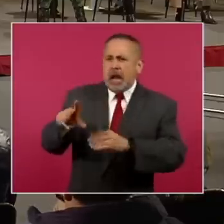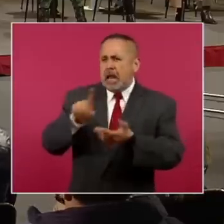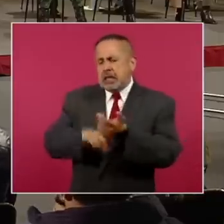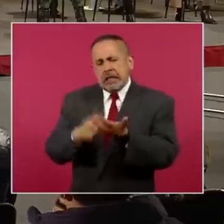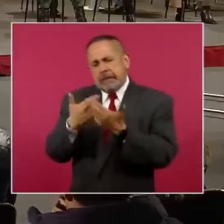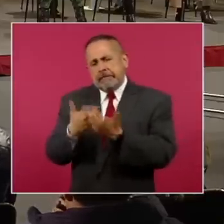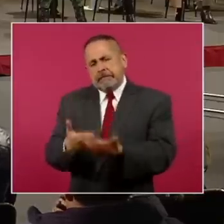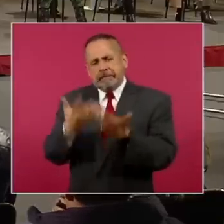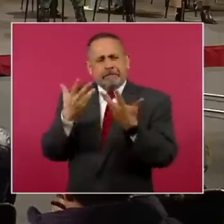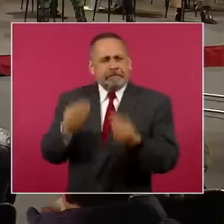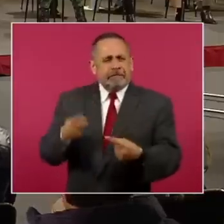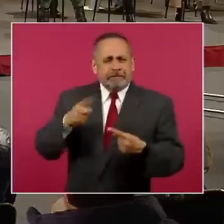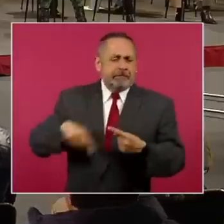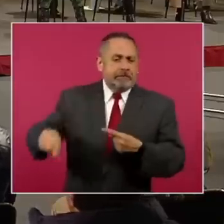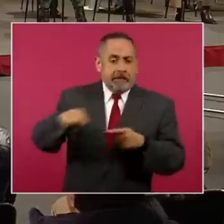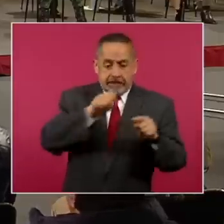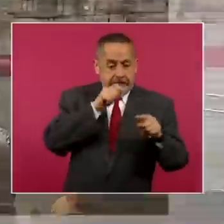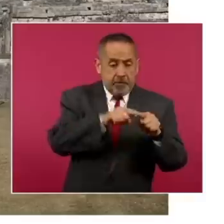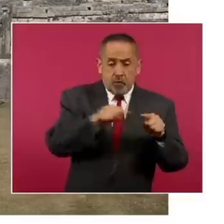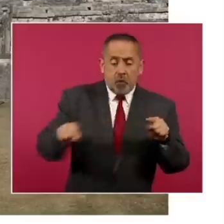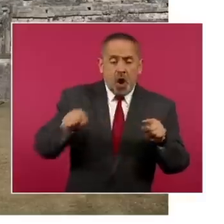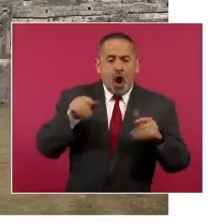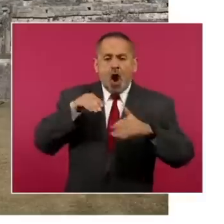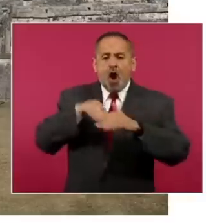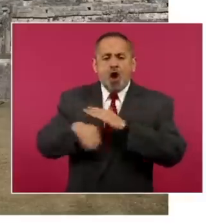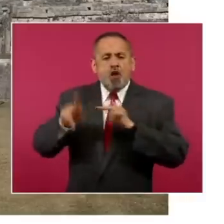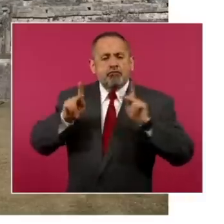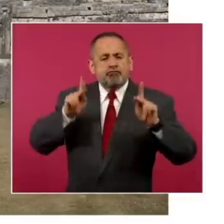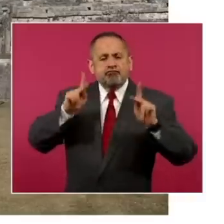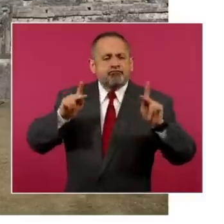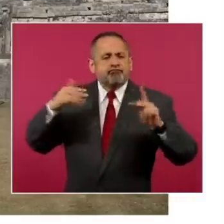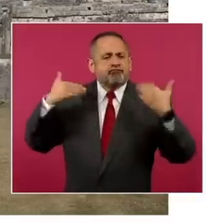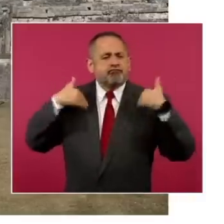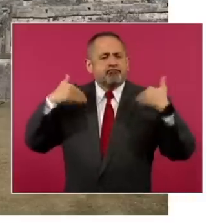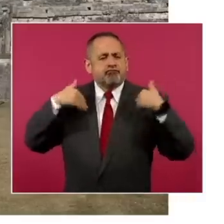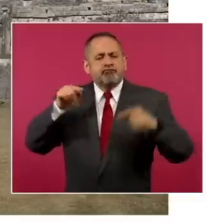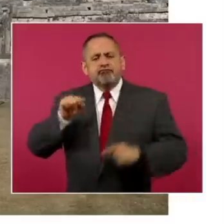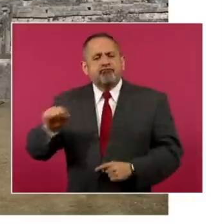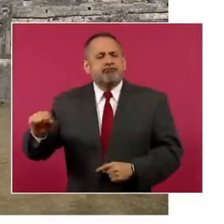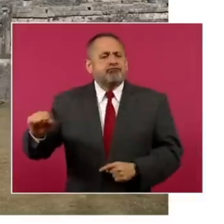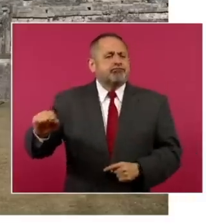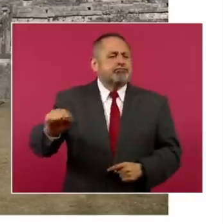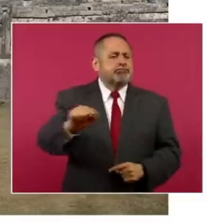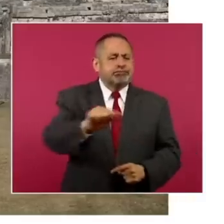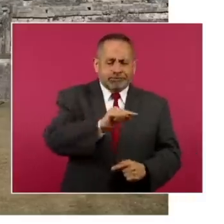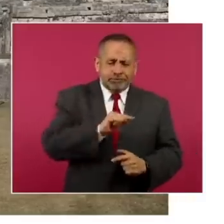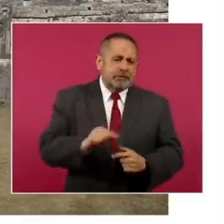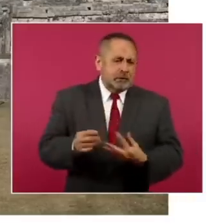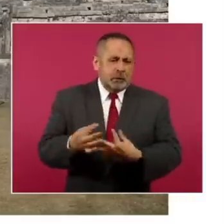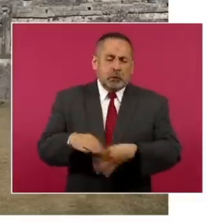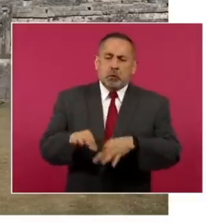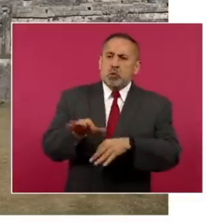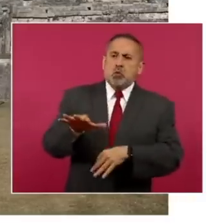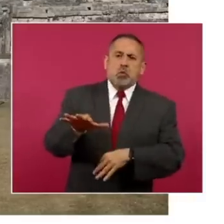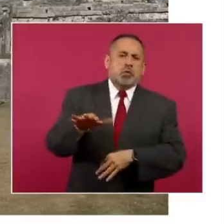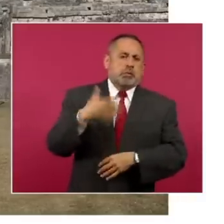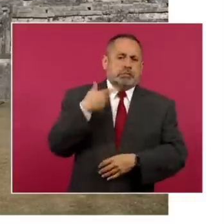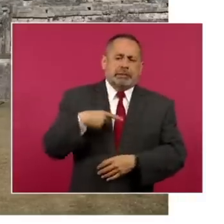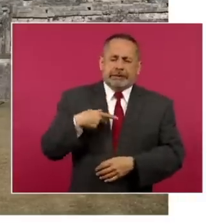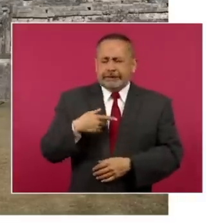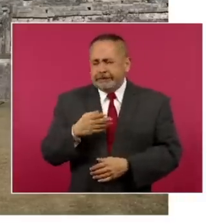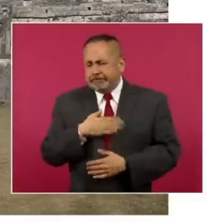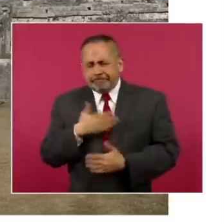en el tramo cuatro también se podrán disfrutar importantes áreas naturales y la grandeza de la gente